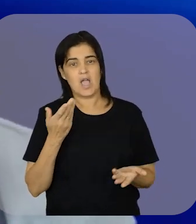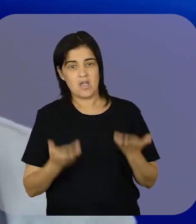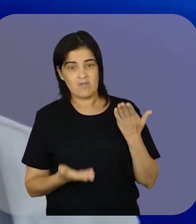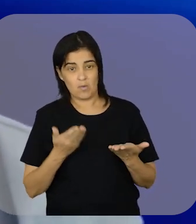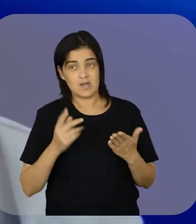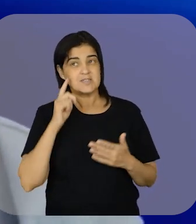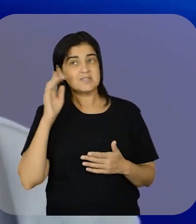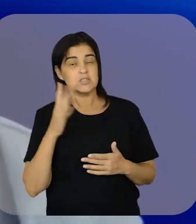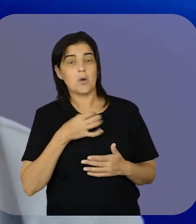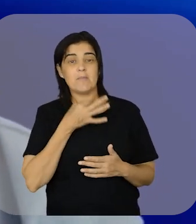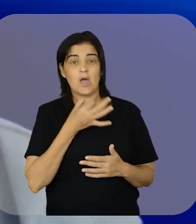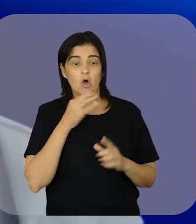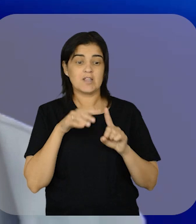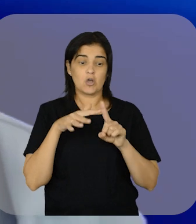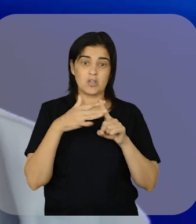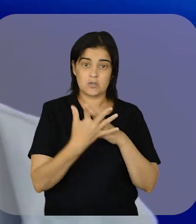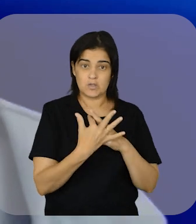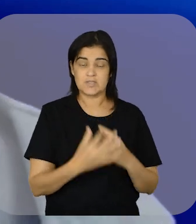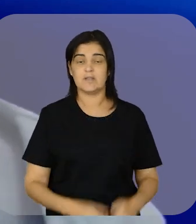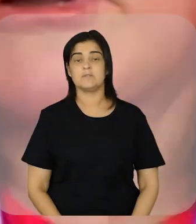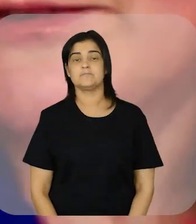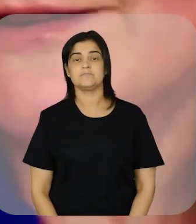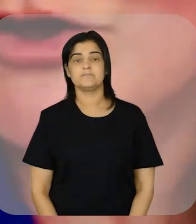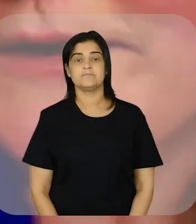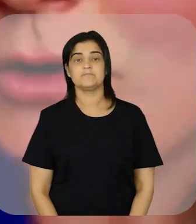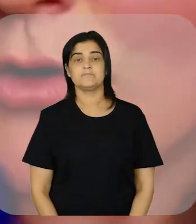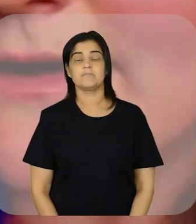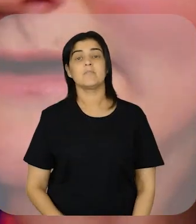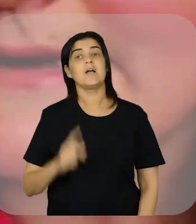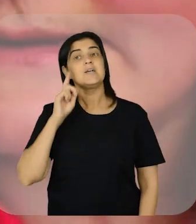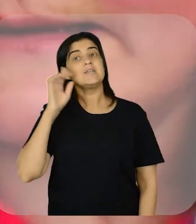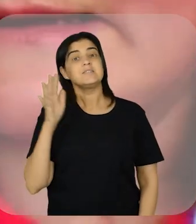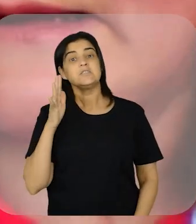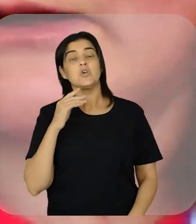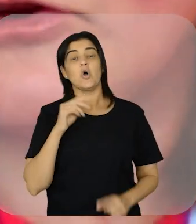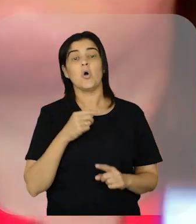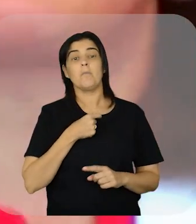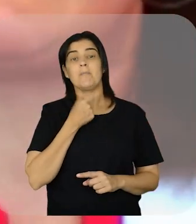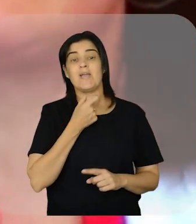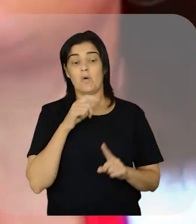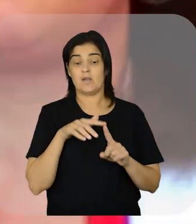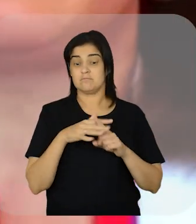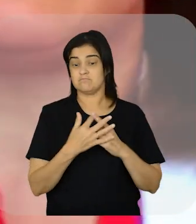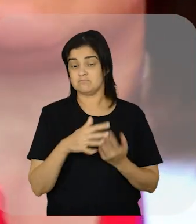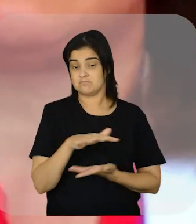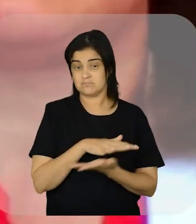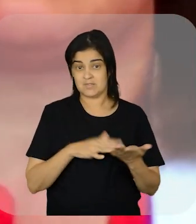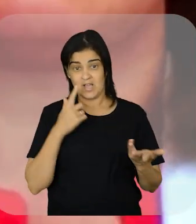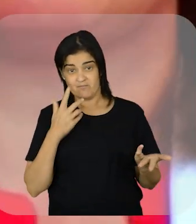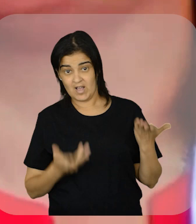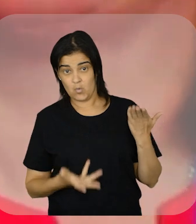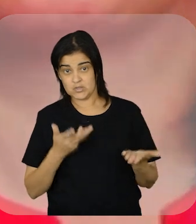evaluación psicopedagógica contextualizada? La evaluación psicopedagógica nos va a aportar